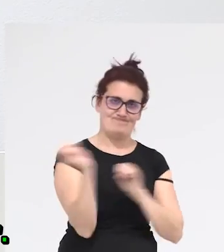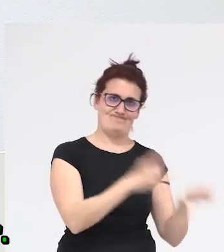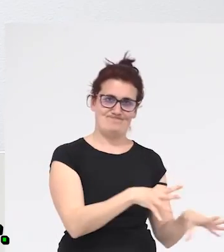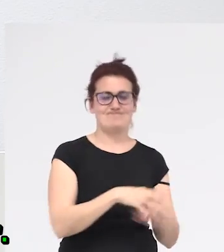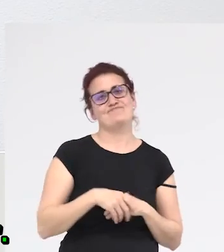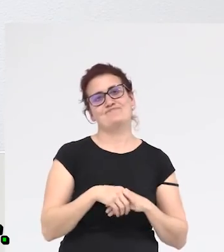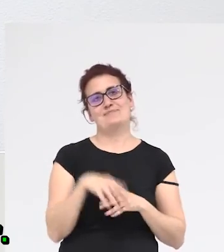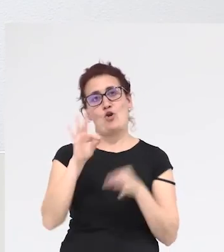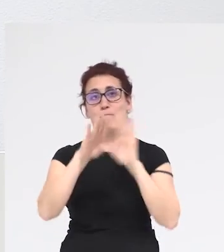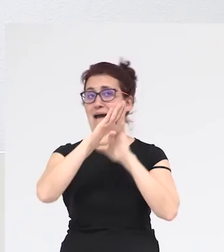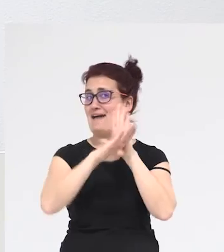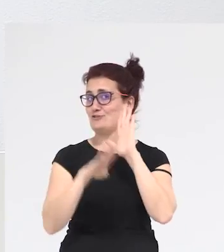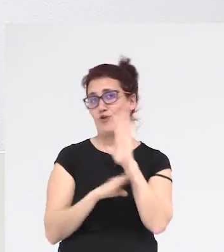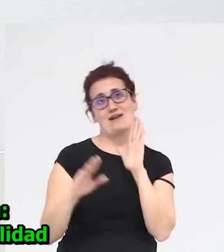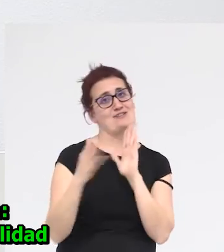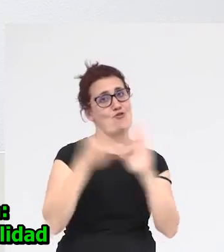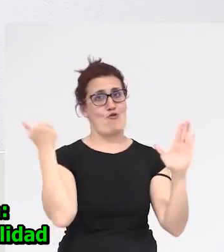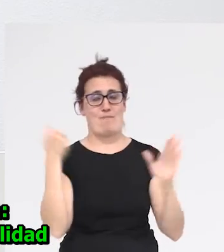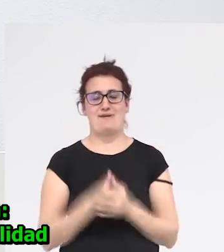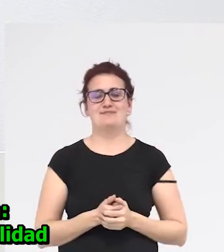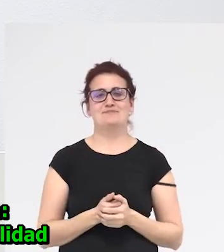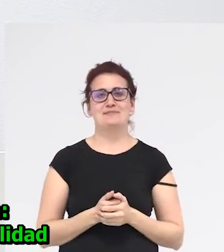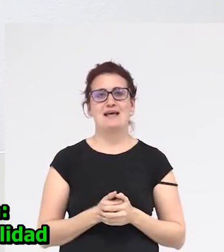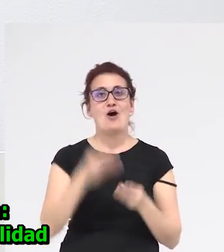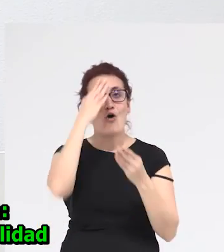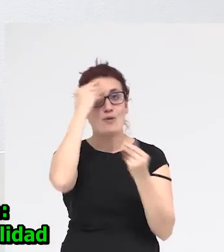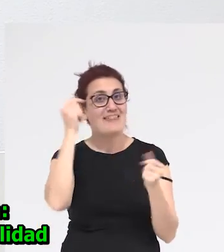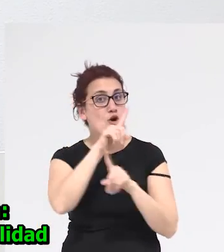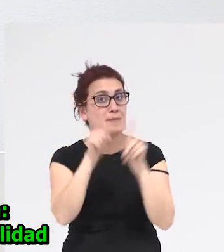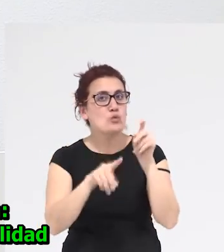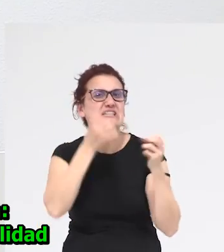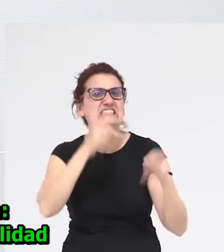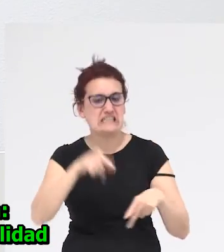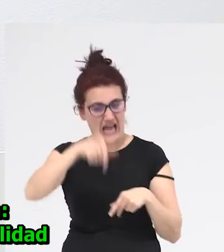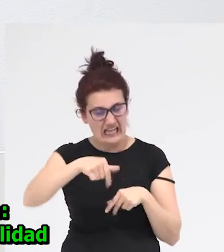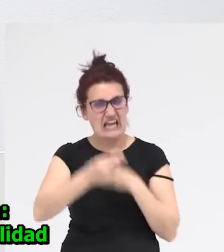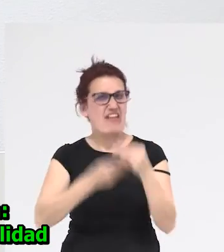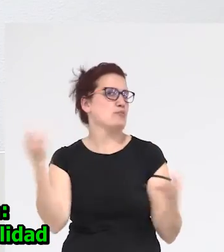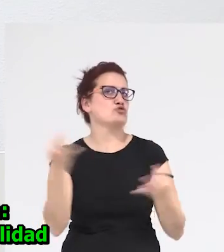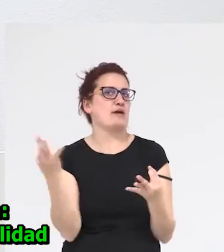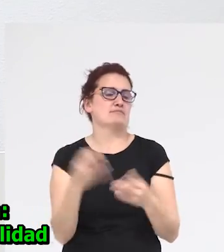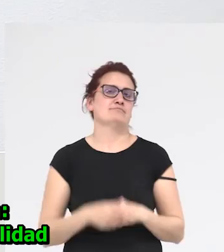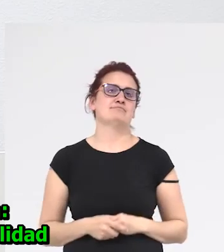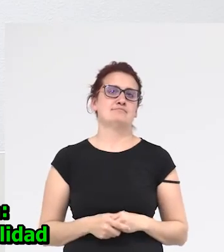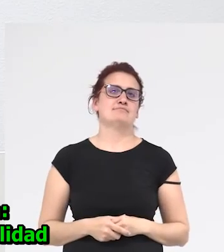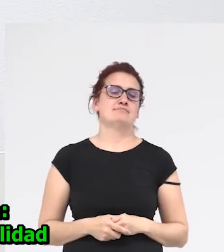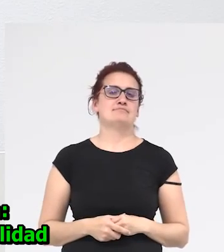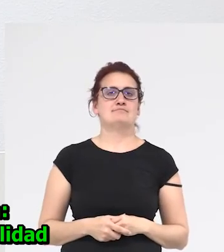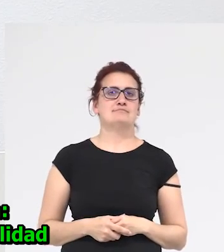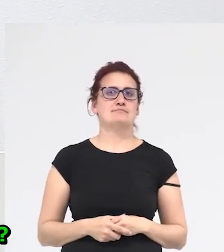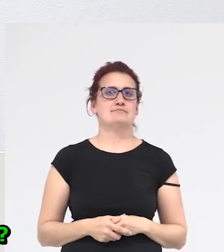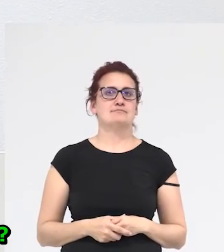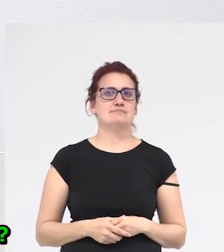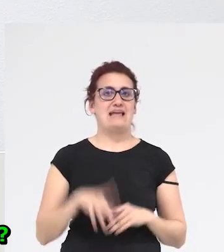con un último romper patrones, y sin olvidarnos de esta pregunta, ¿qué hacemos? ¿Qué hacemos con